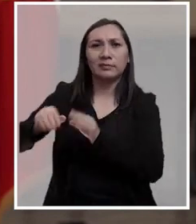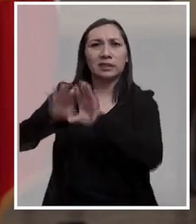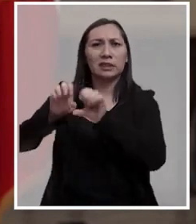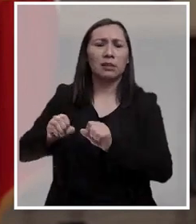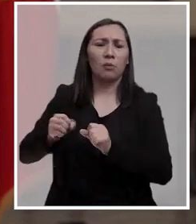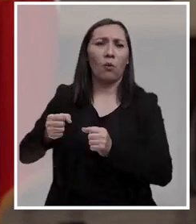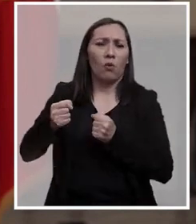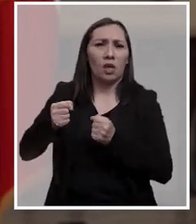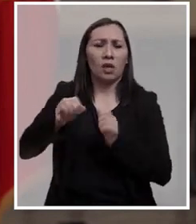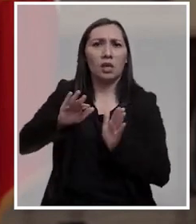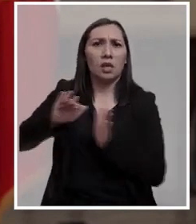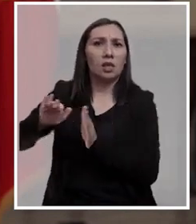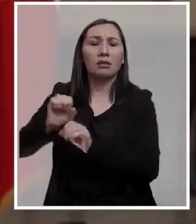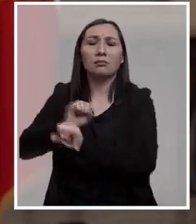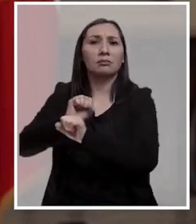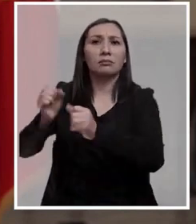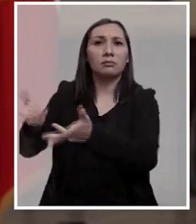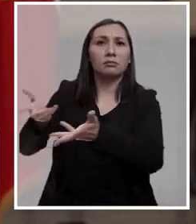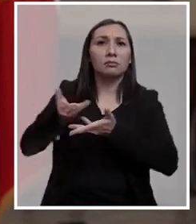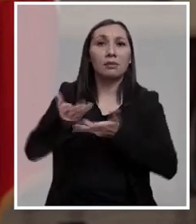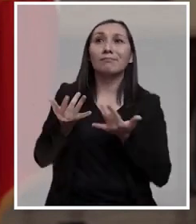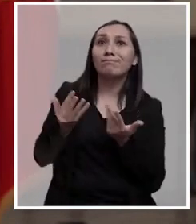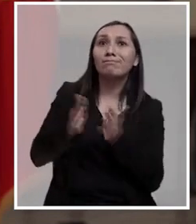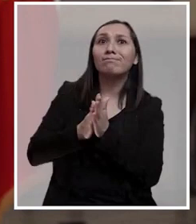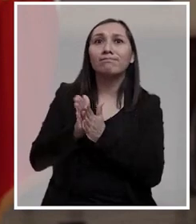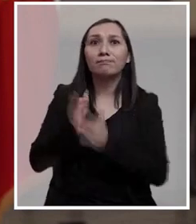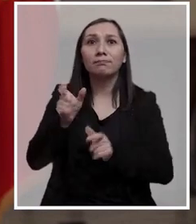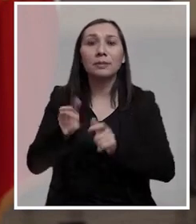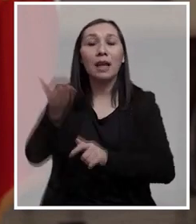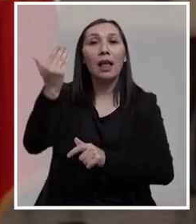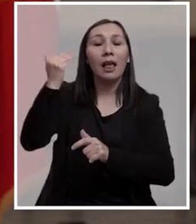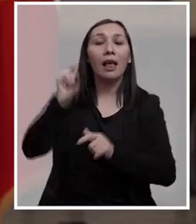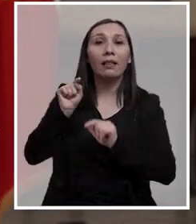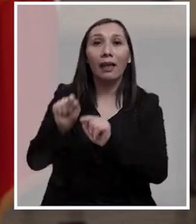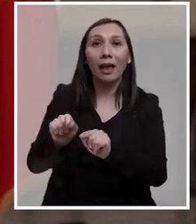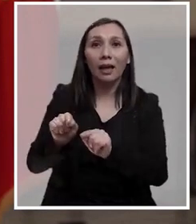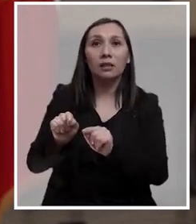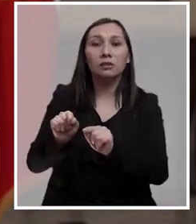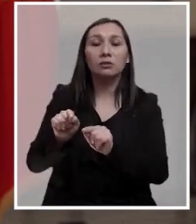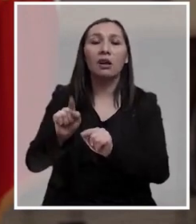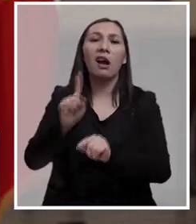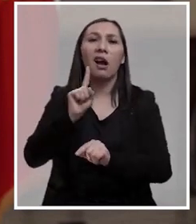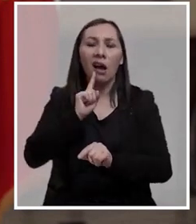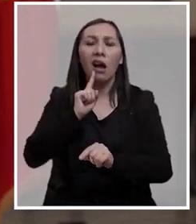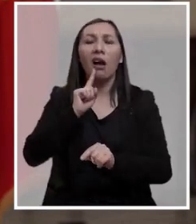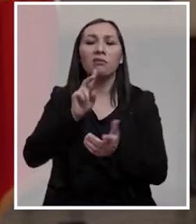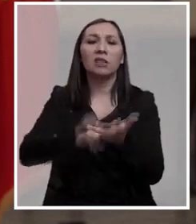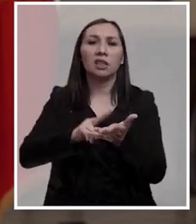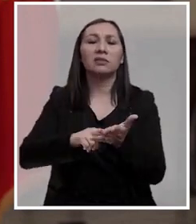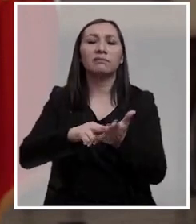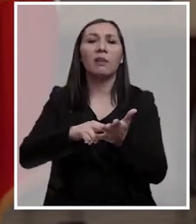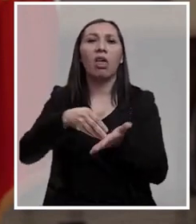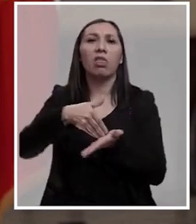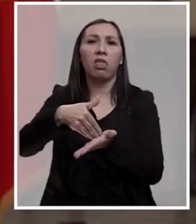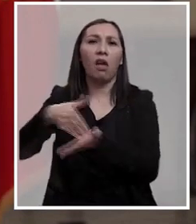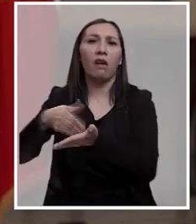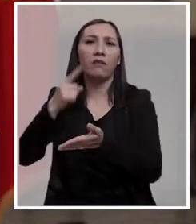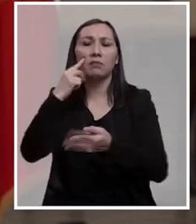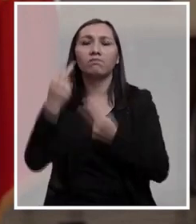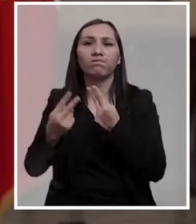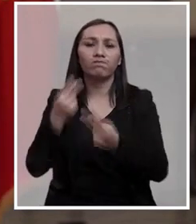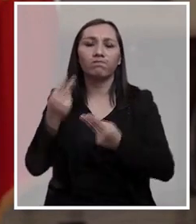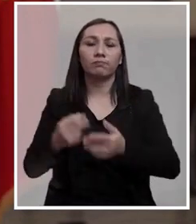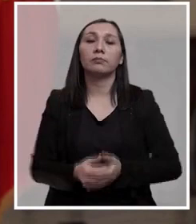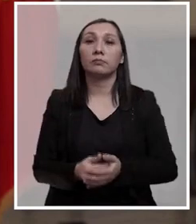extremo que no ha sido capaz de cumplir con las expectativas que se pusieron en él y que tiene reconocidas de eficiencias